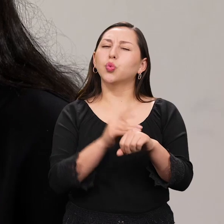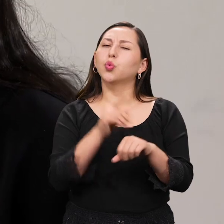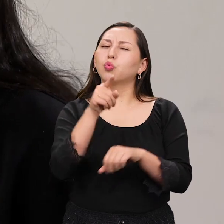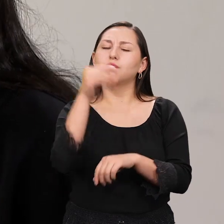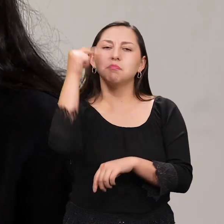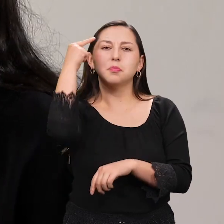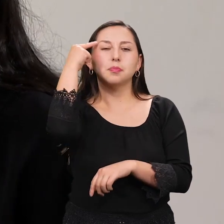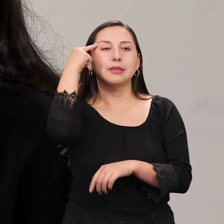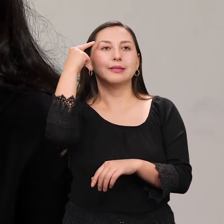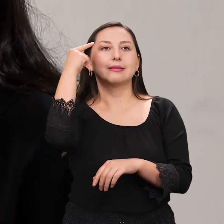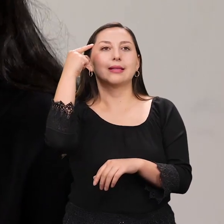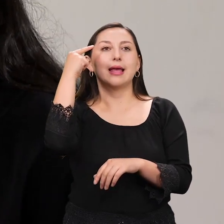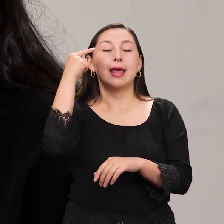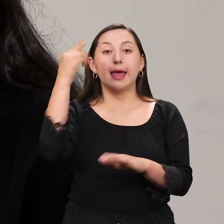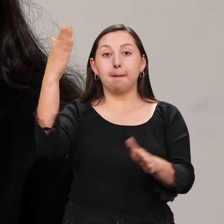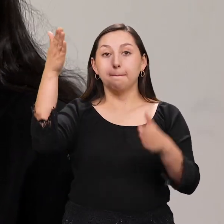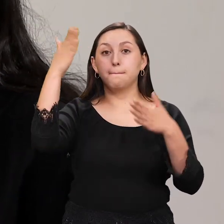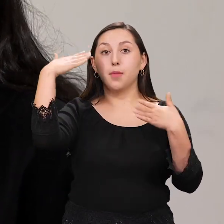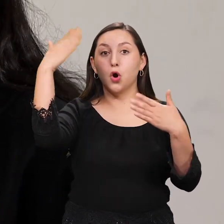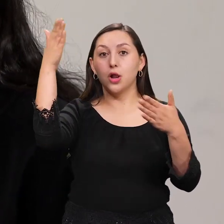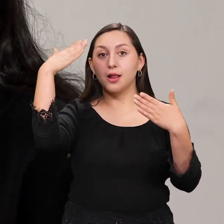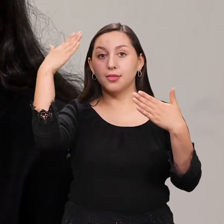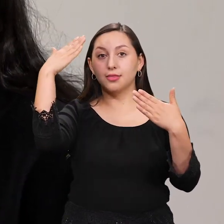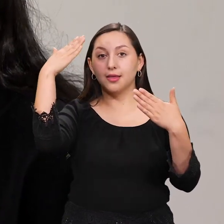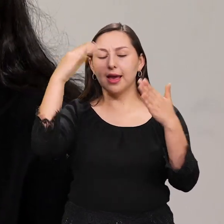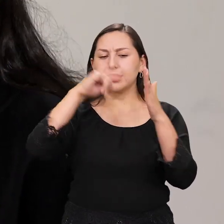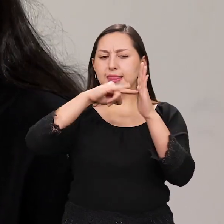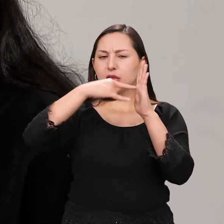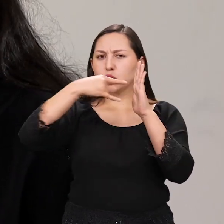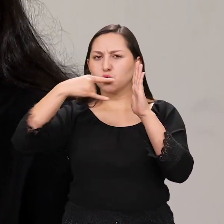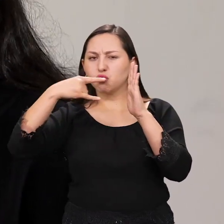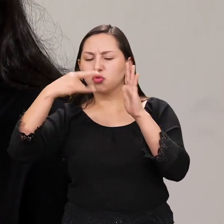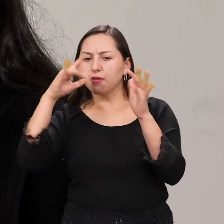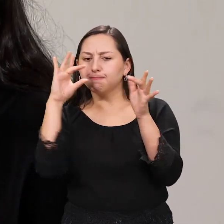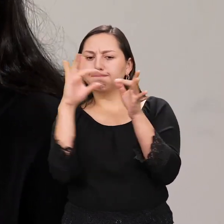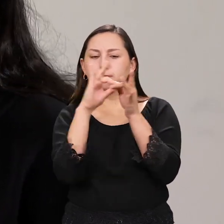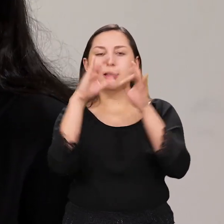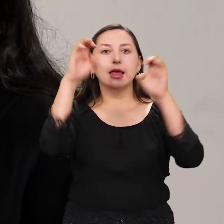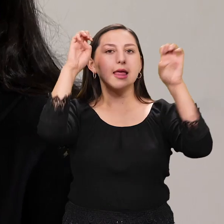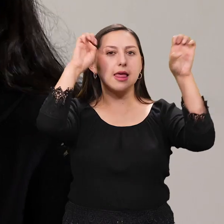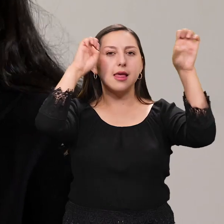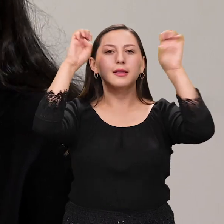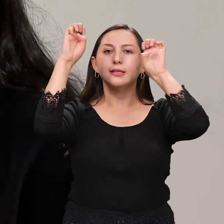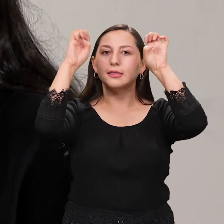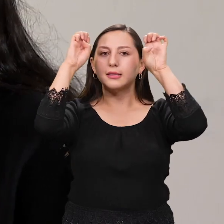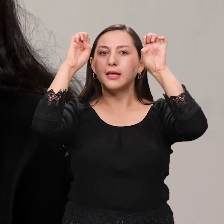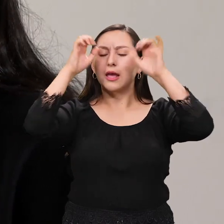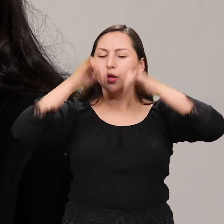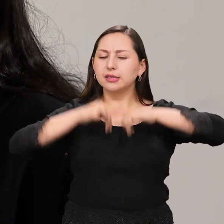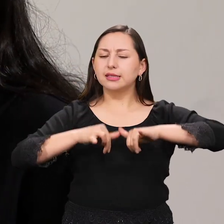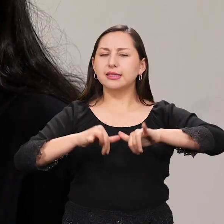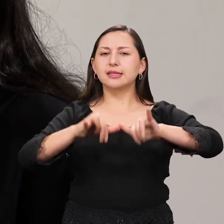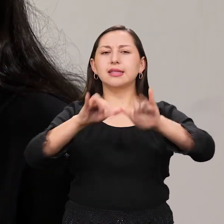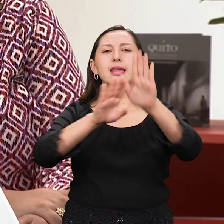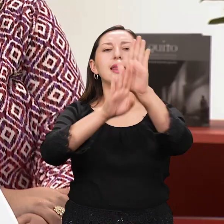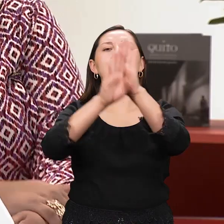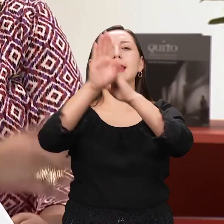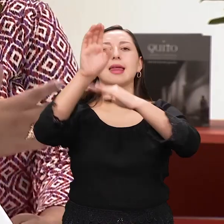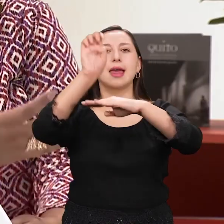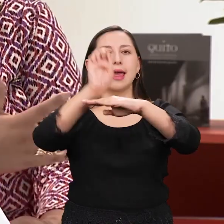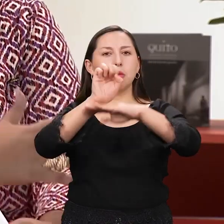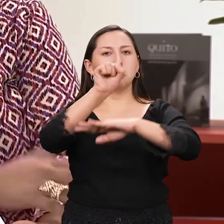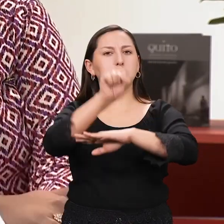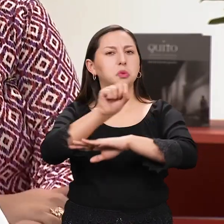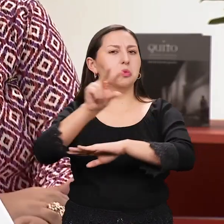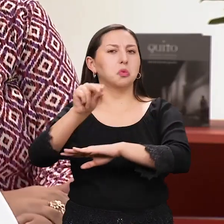hacer ciberpolítica en el Ecuador y lo que está pasando es una buena estrategia para poder sacar adelante al país? Me